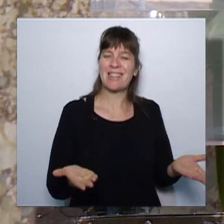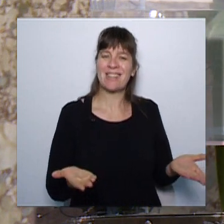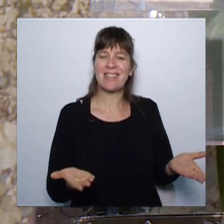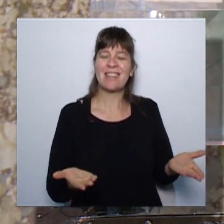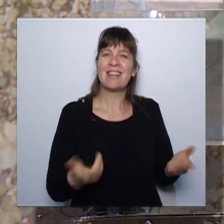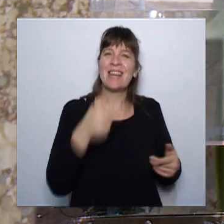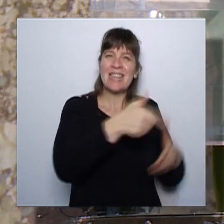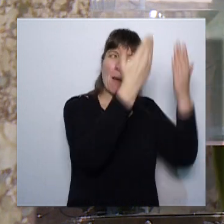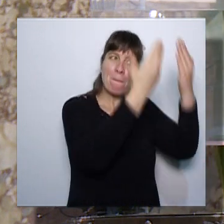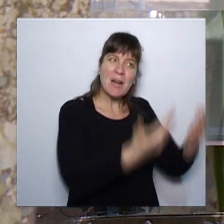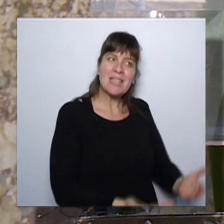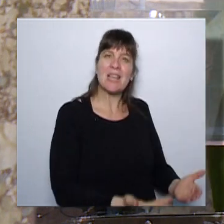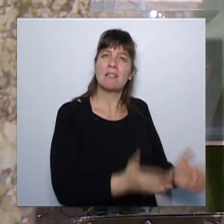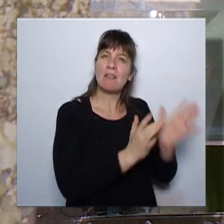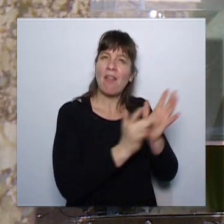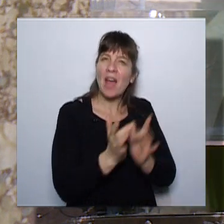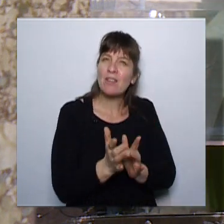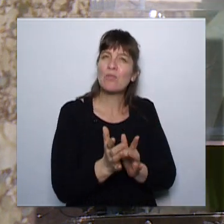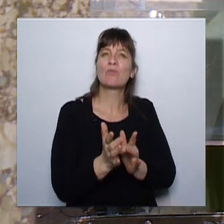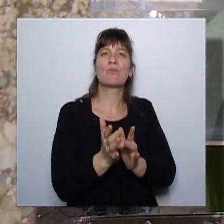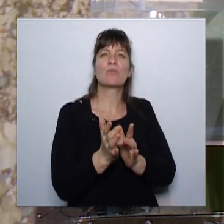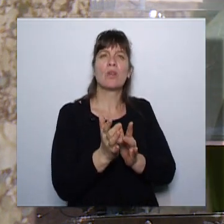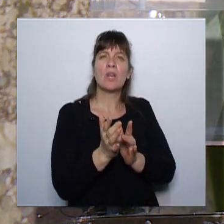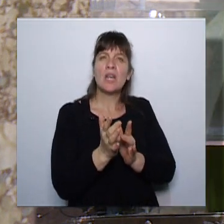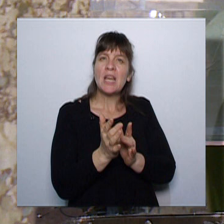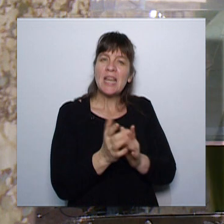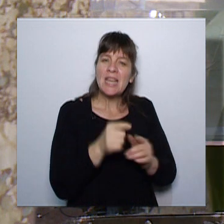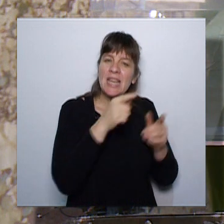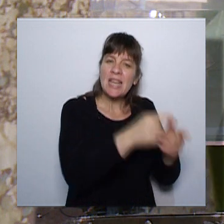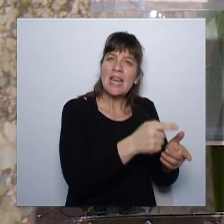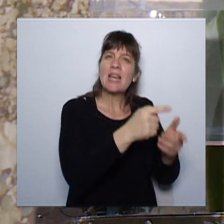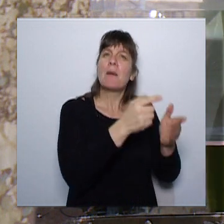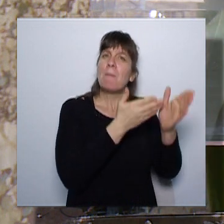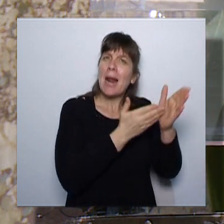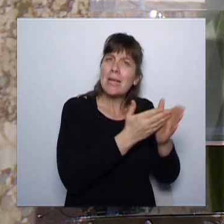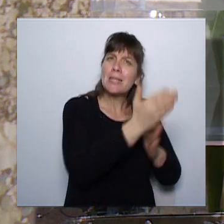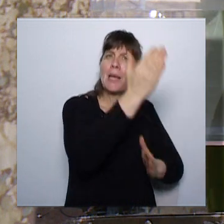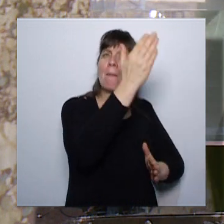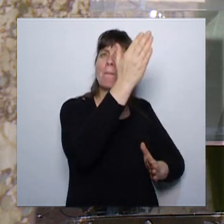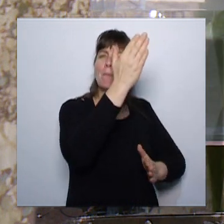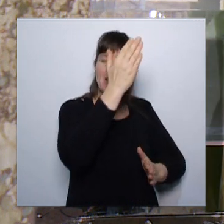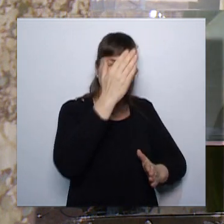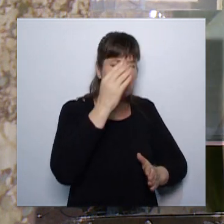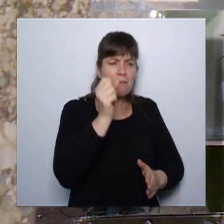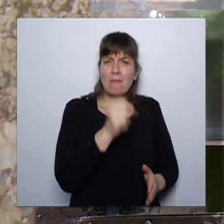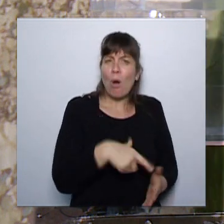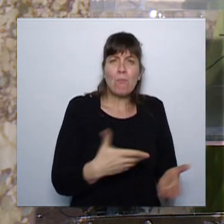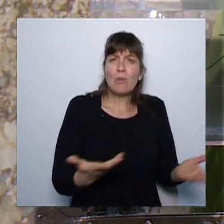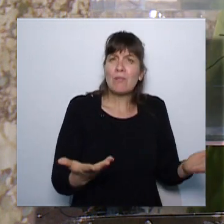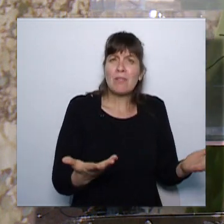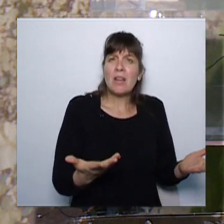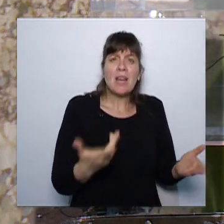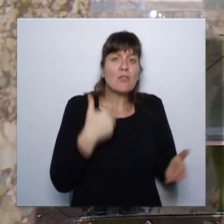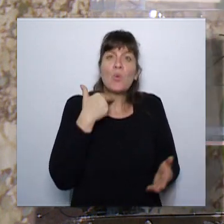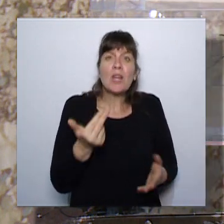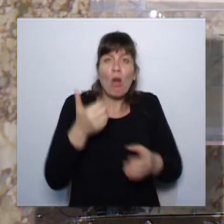esa presencia de jesús que se hace permanente constante simple ese